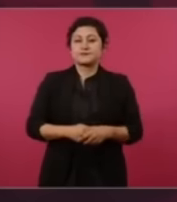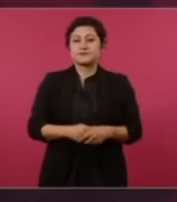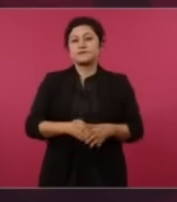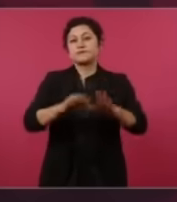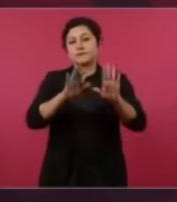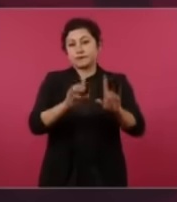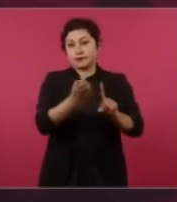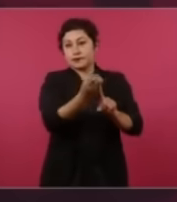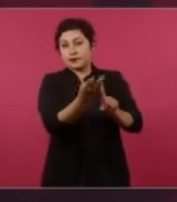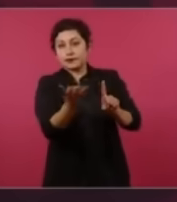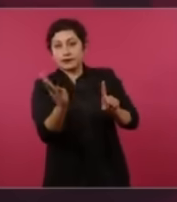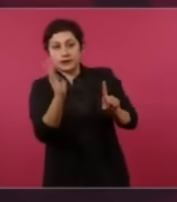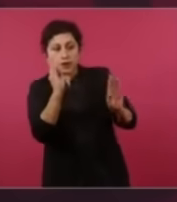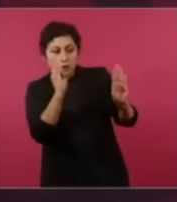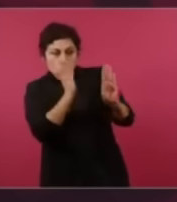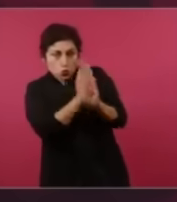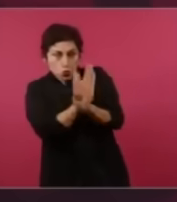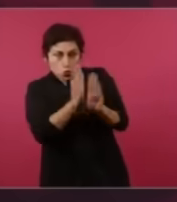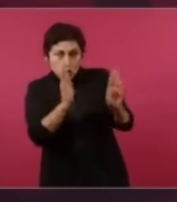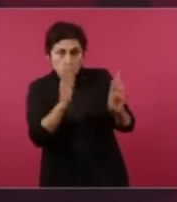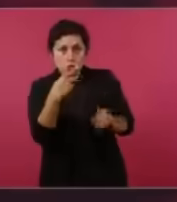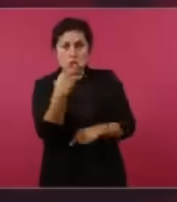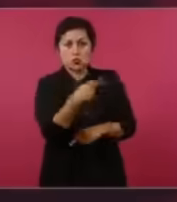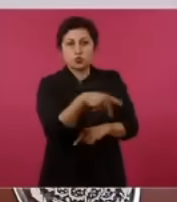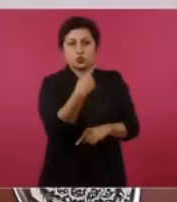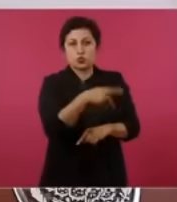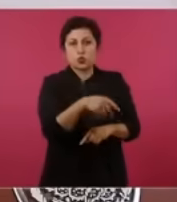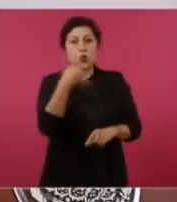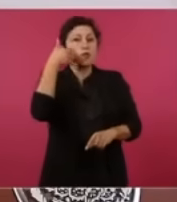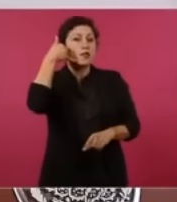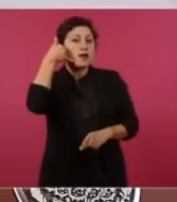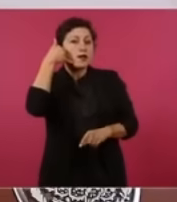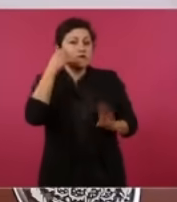dejarla mal, dieron a conocer la llamada.